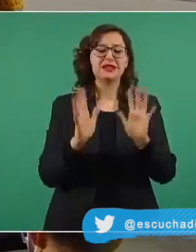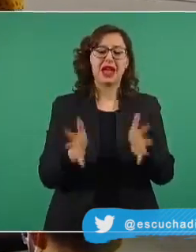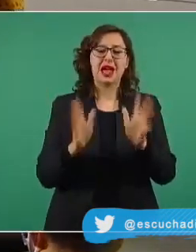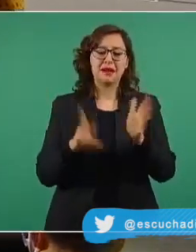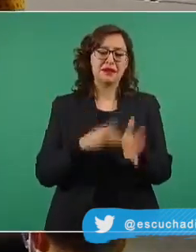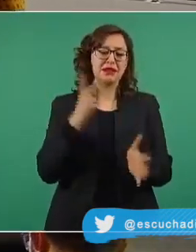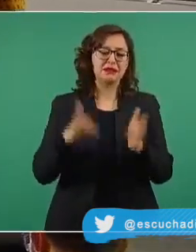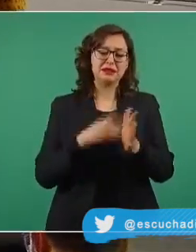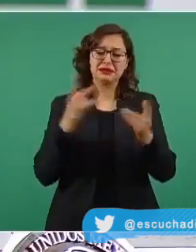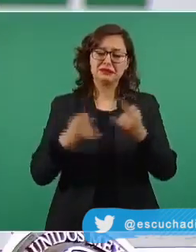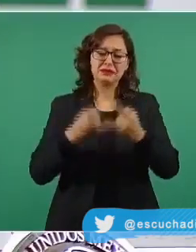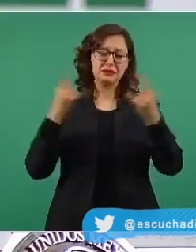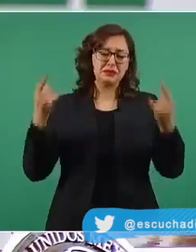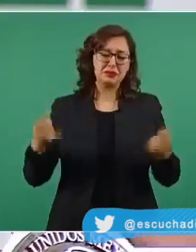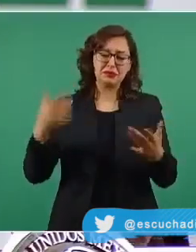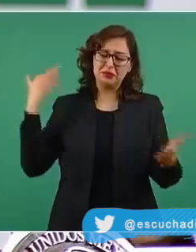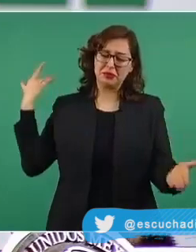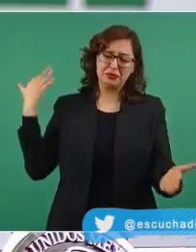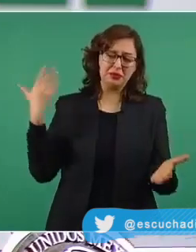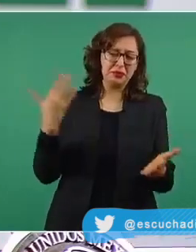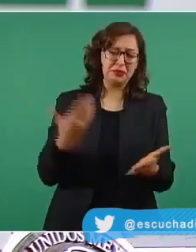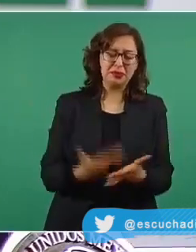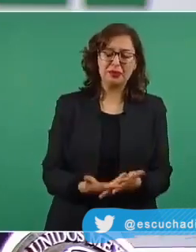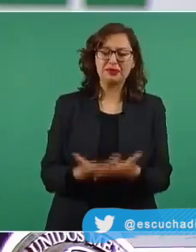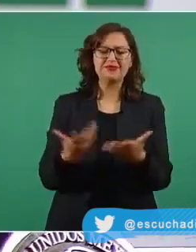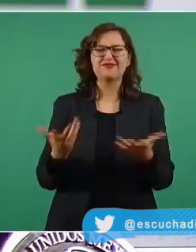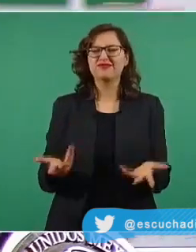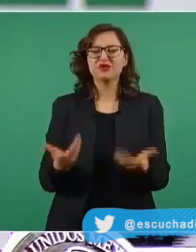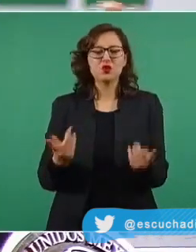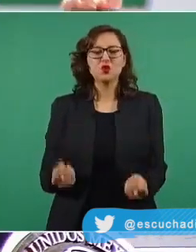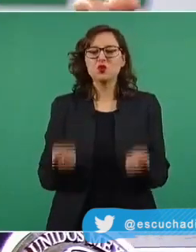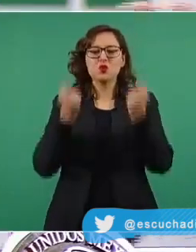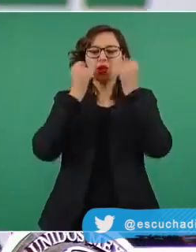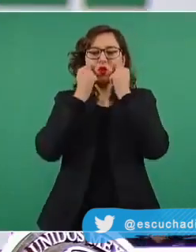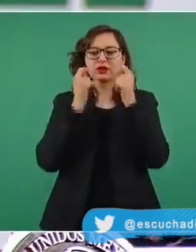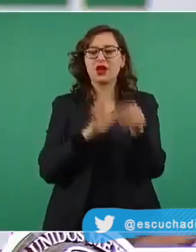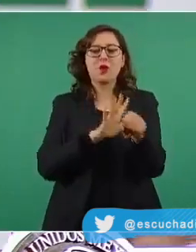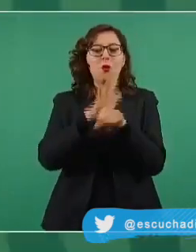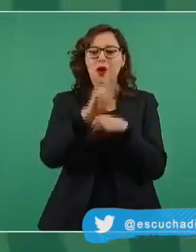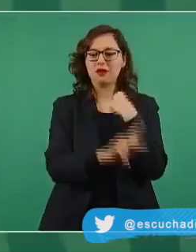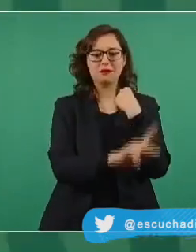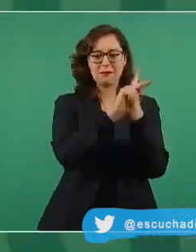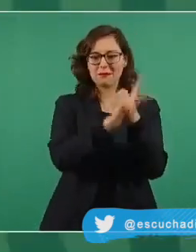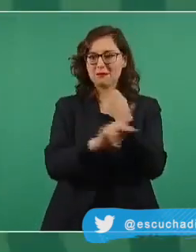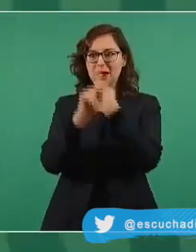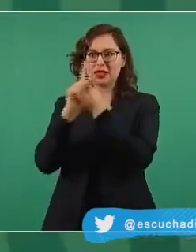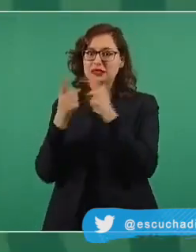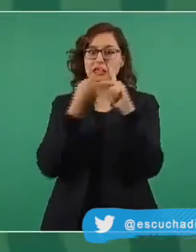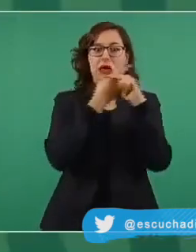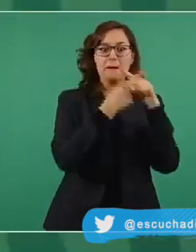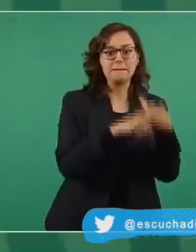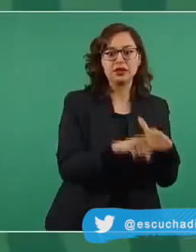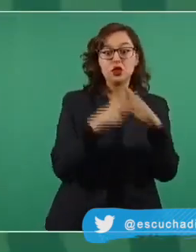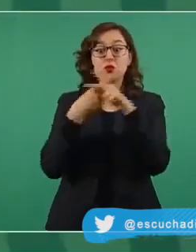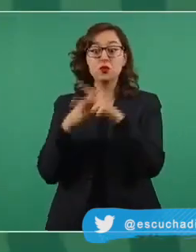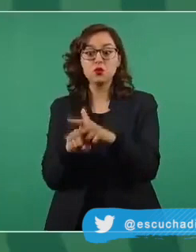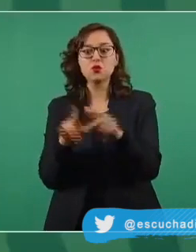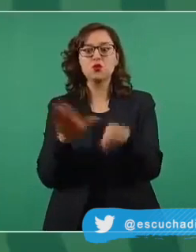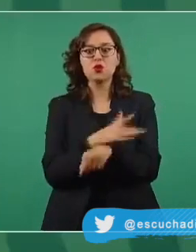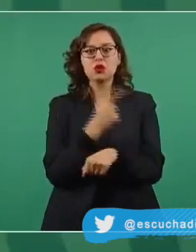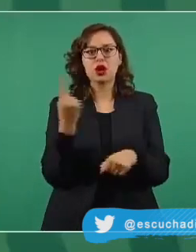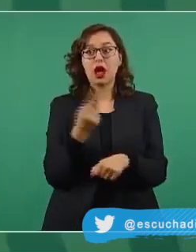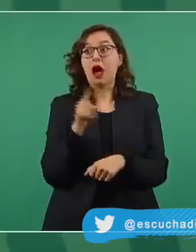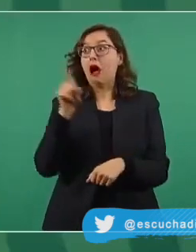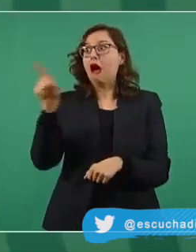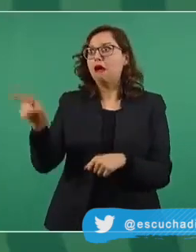en el número de casos estimados en comparación con la semana anterior. Y respecto a la hospitalización a nivel nacional, la ocupación de